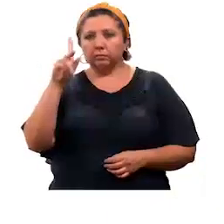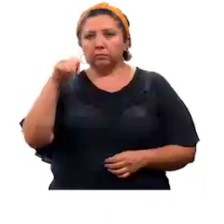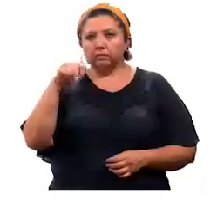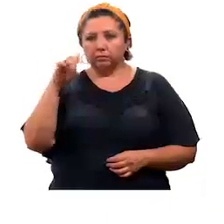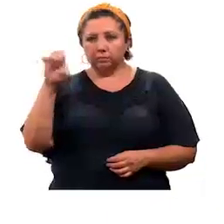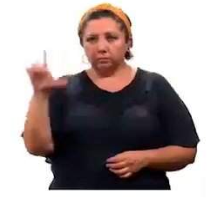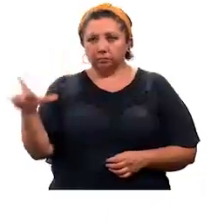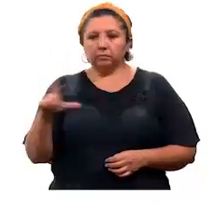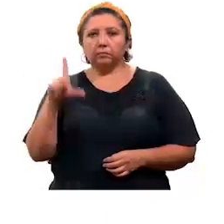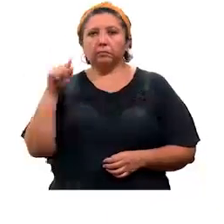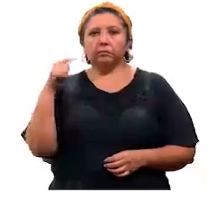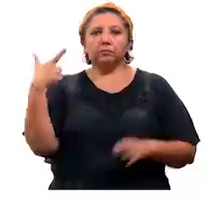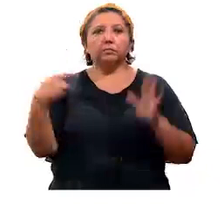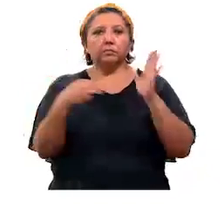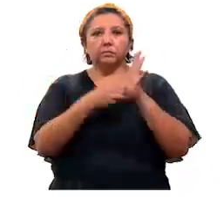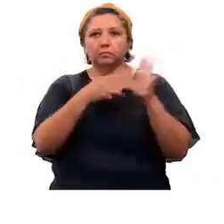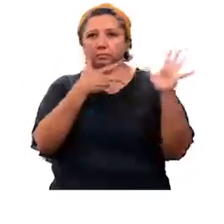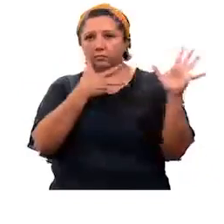Motul. De los